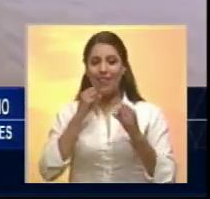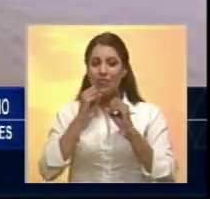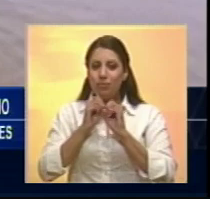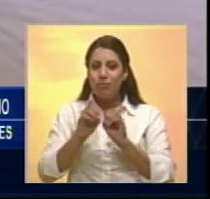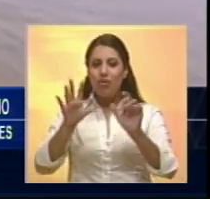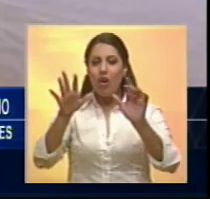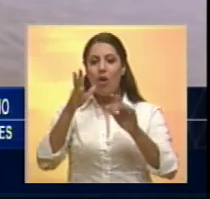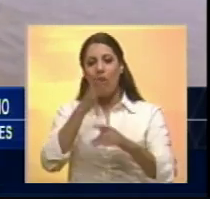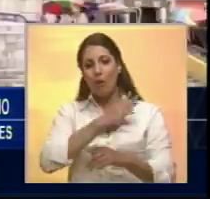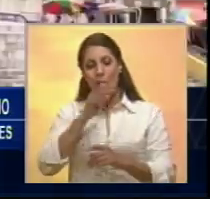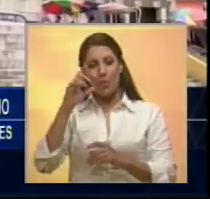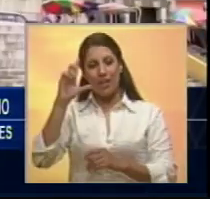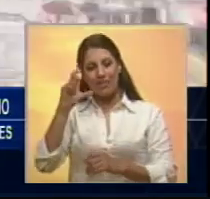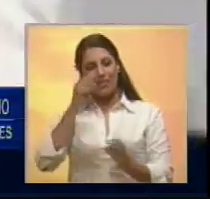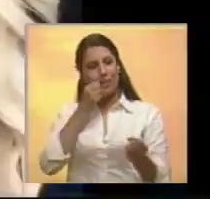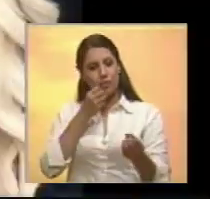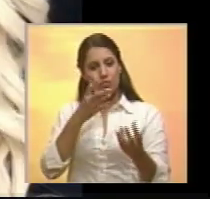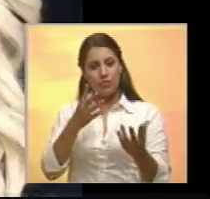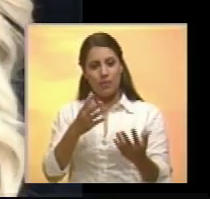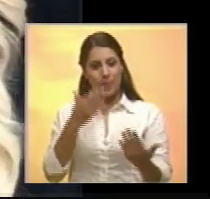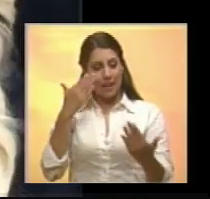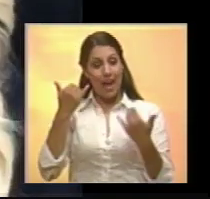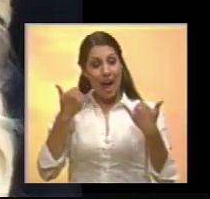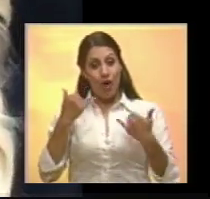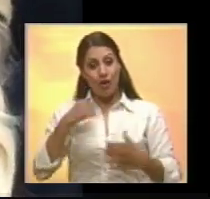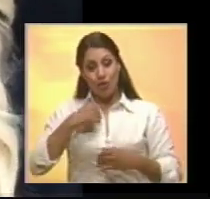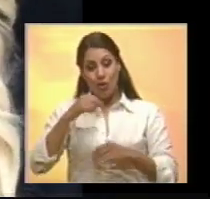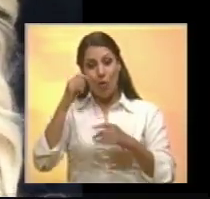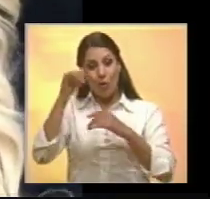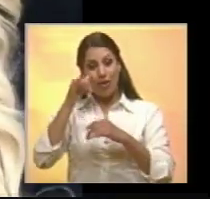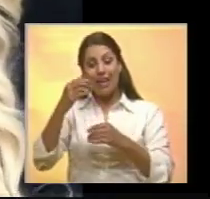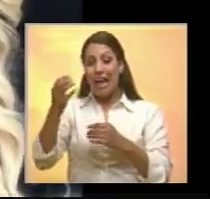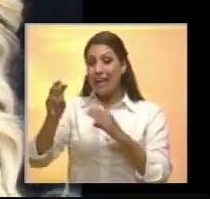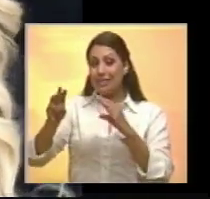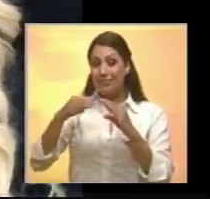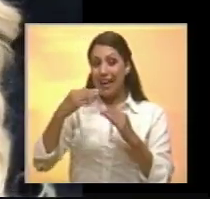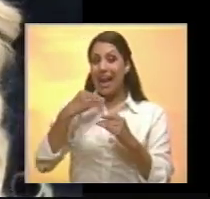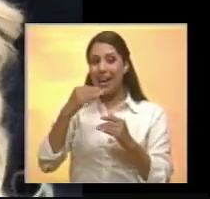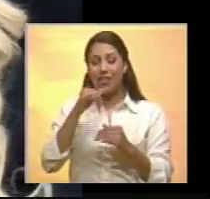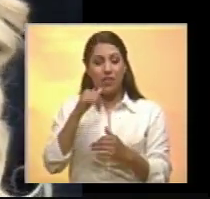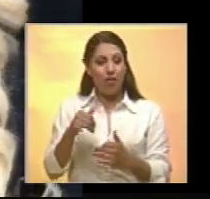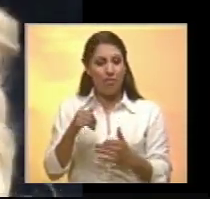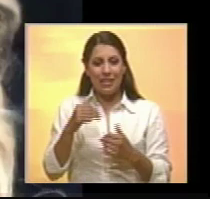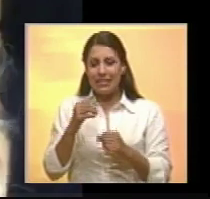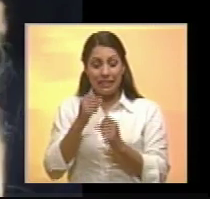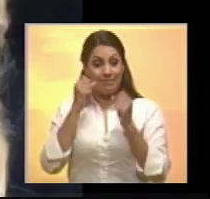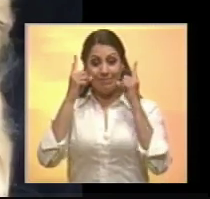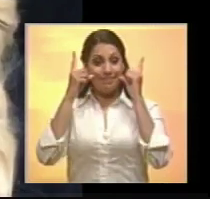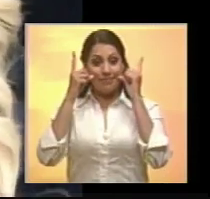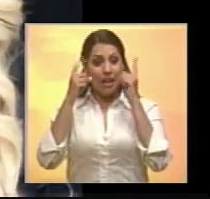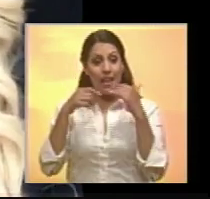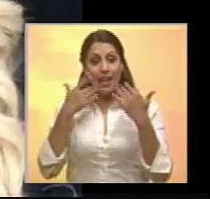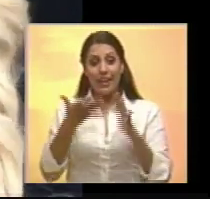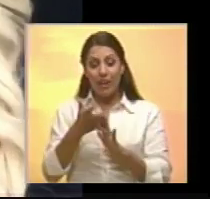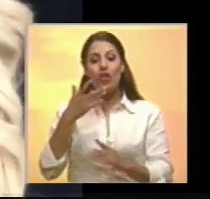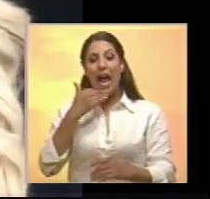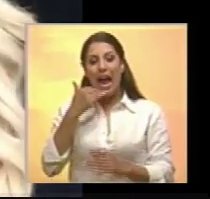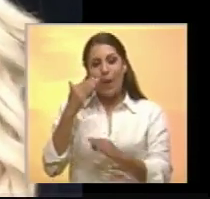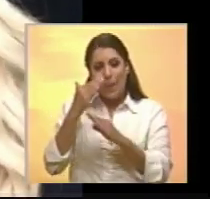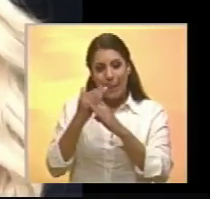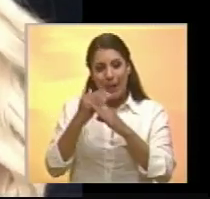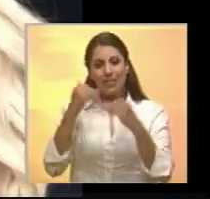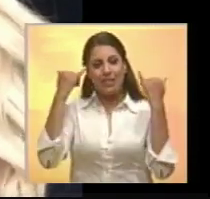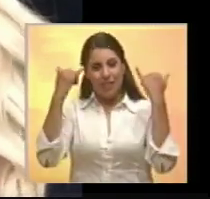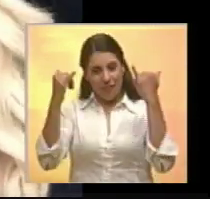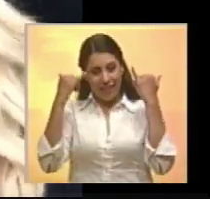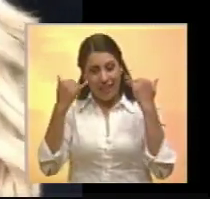noticia a través de sus redes sociales. Ahora mismo estoy en un rodaje, pero acabo de recibir una noticia increíble y quiero tomar una pausa para